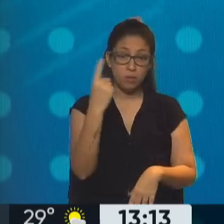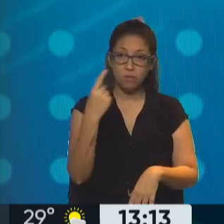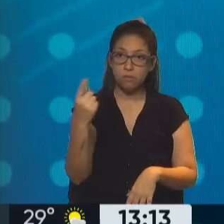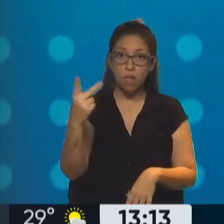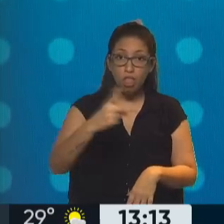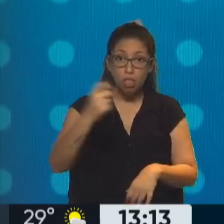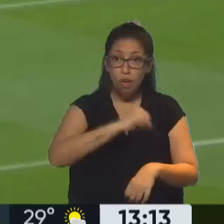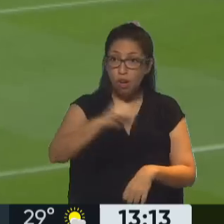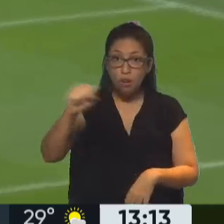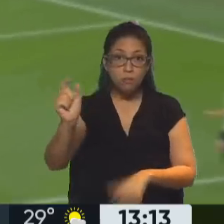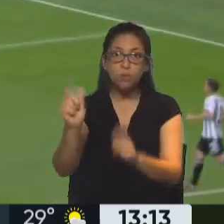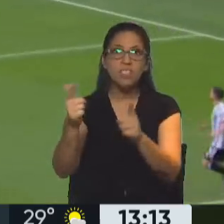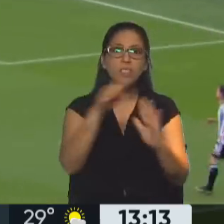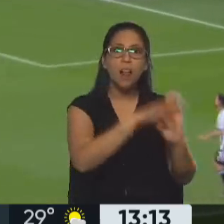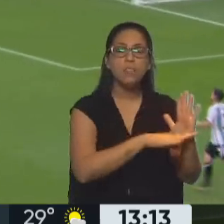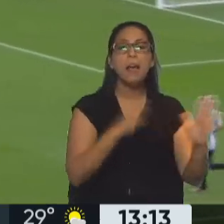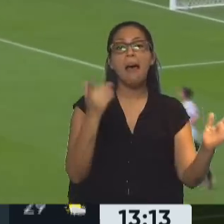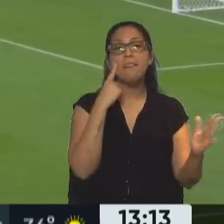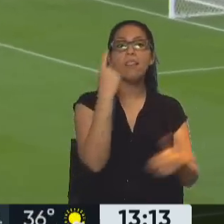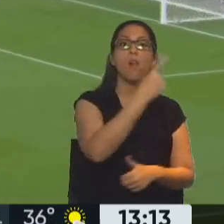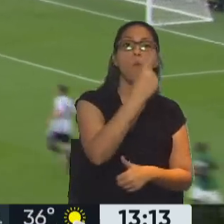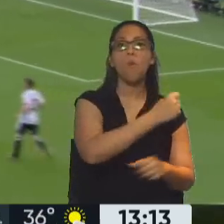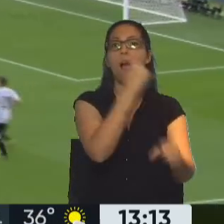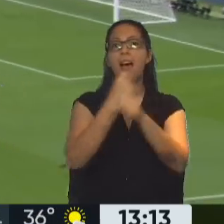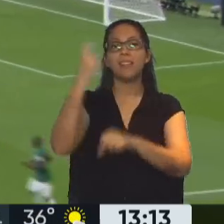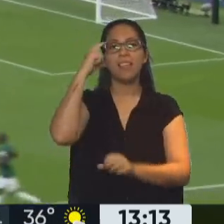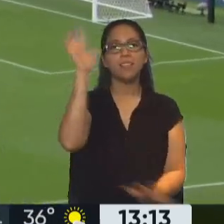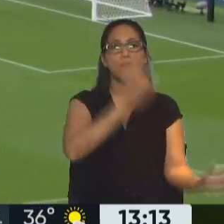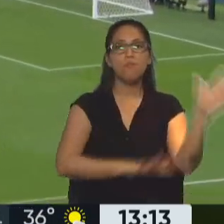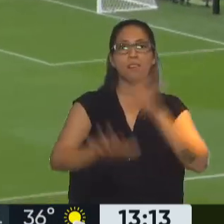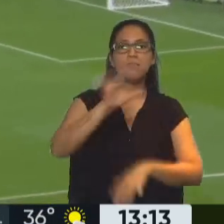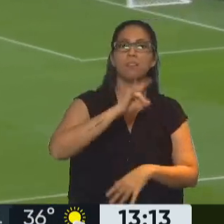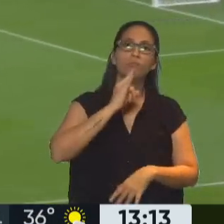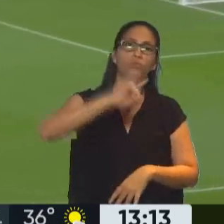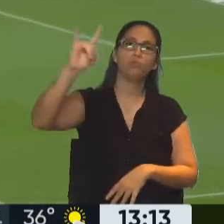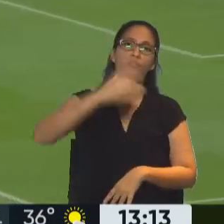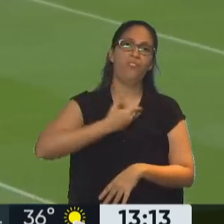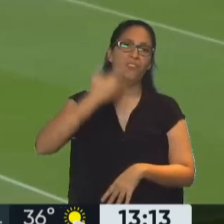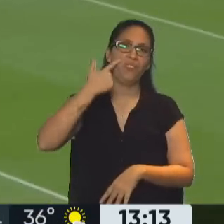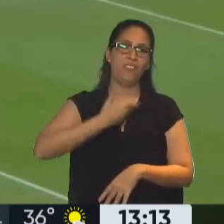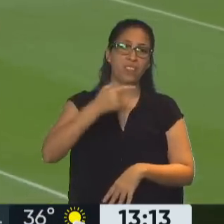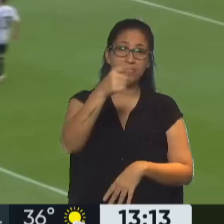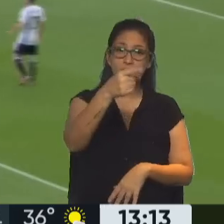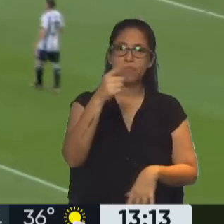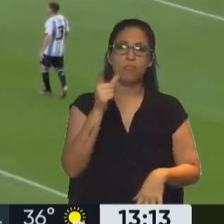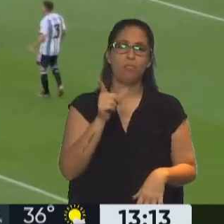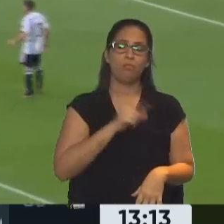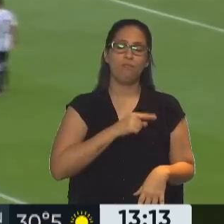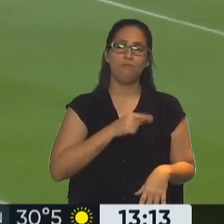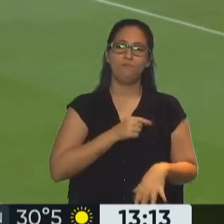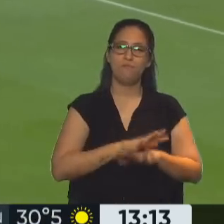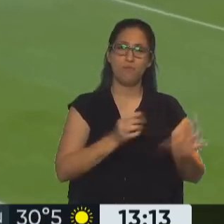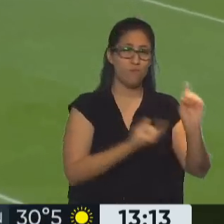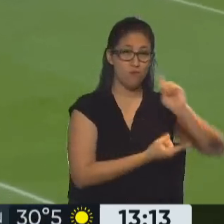Vamos rápidamente al ranking del 1 al 10 que elaboró, repito, FIFA. Este nos dolió en carne propia, fue un verdadero